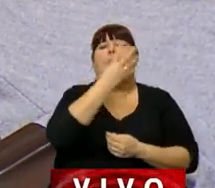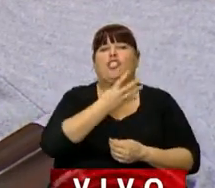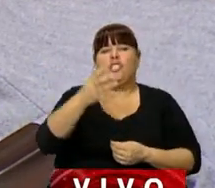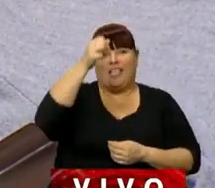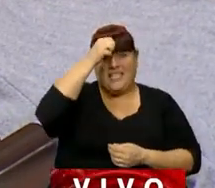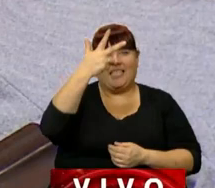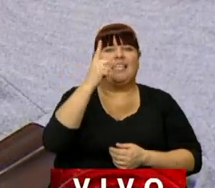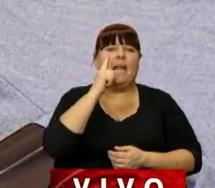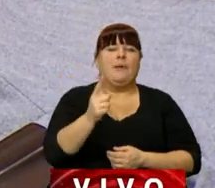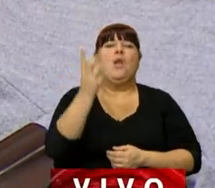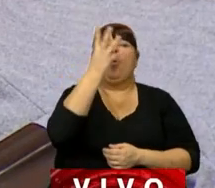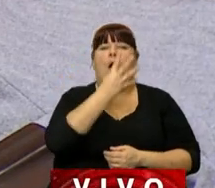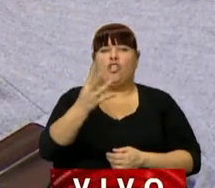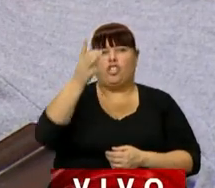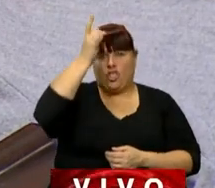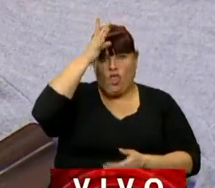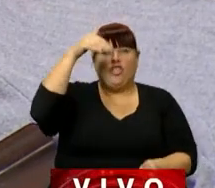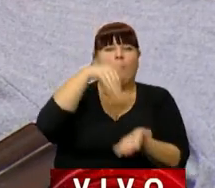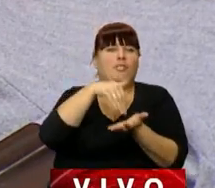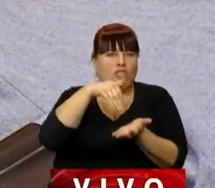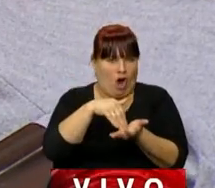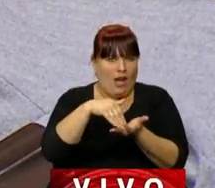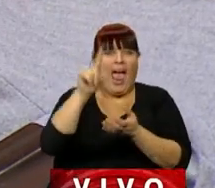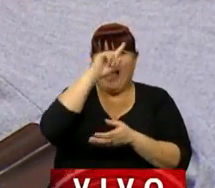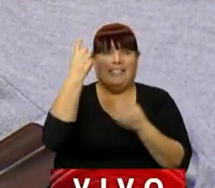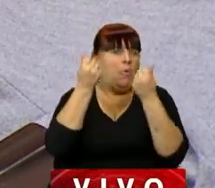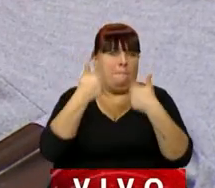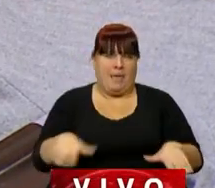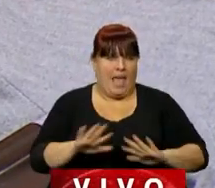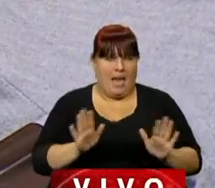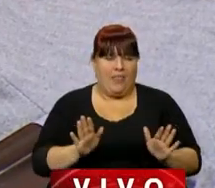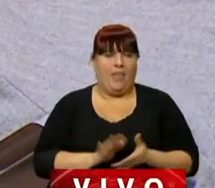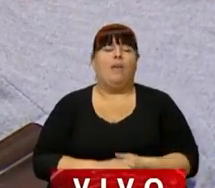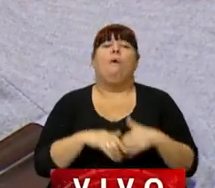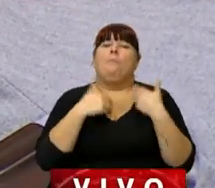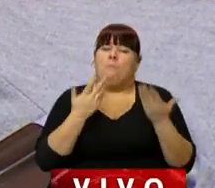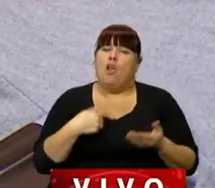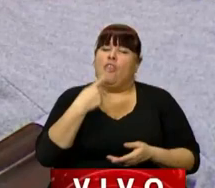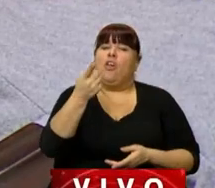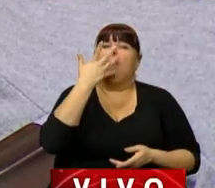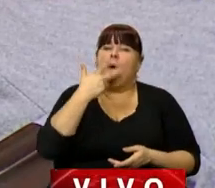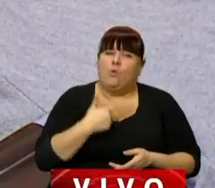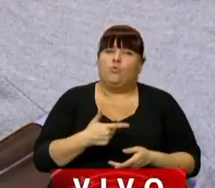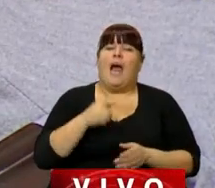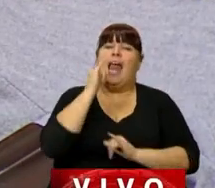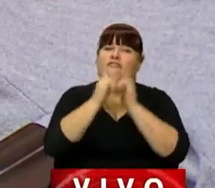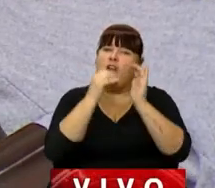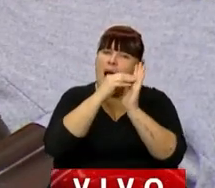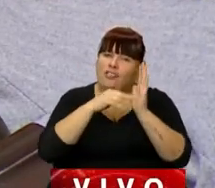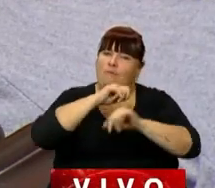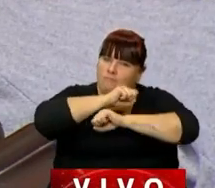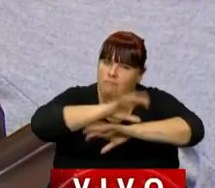463 mil 412 millones que el estado deja de recaudar por eso digo que me gustaría que todo estos datos